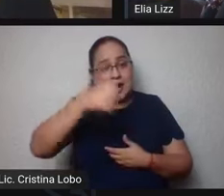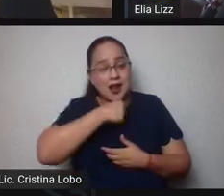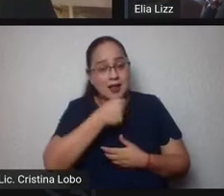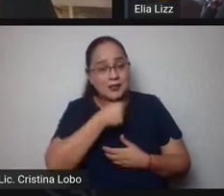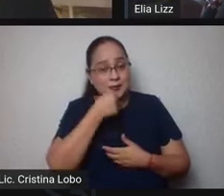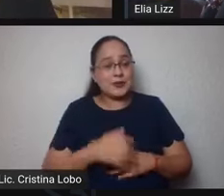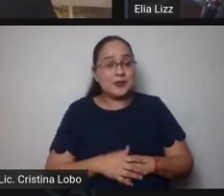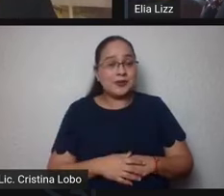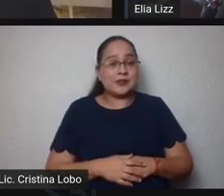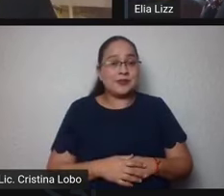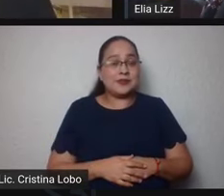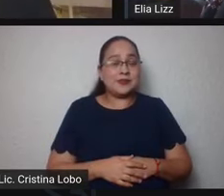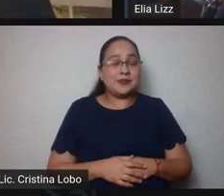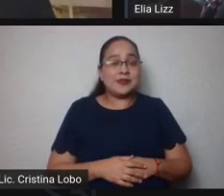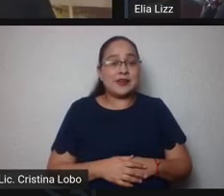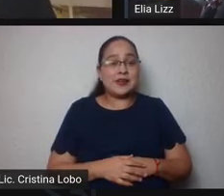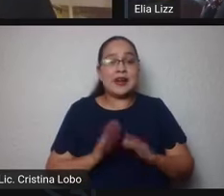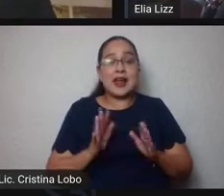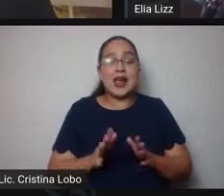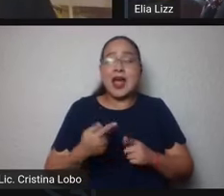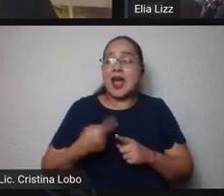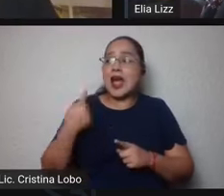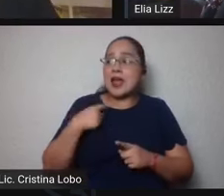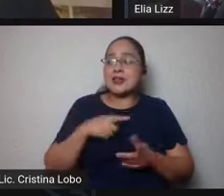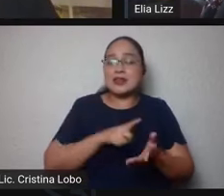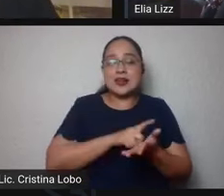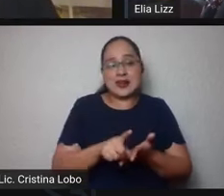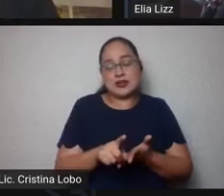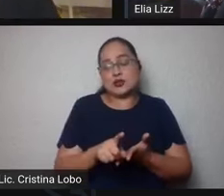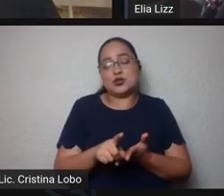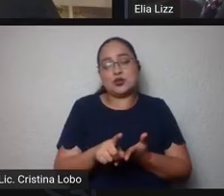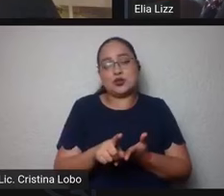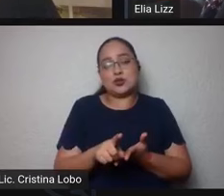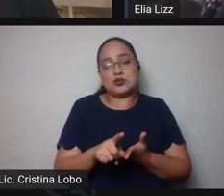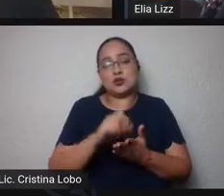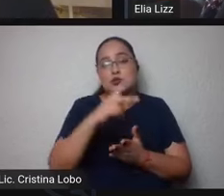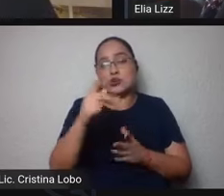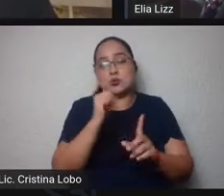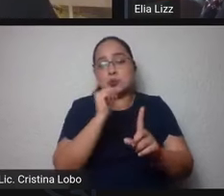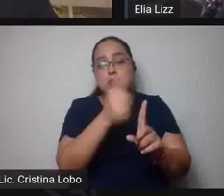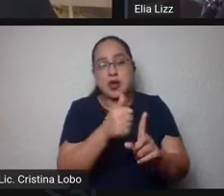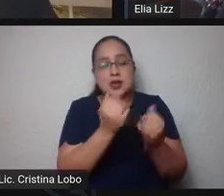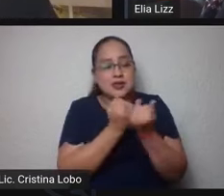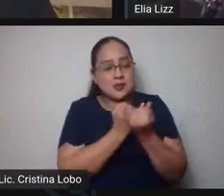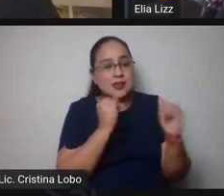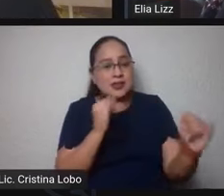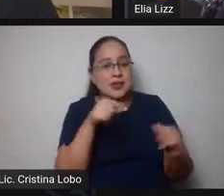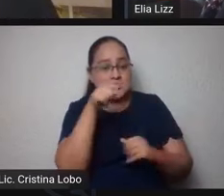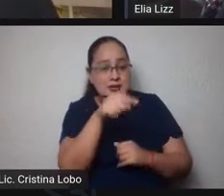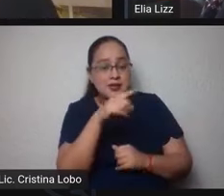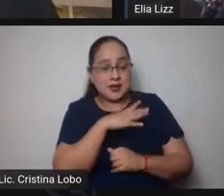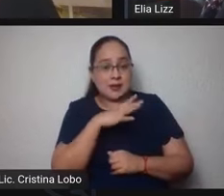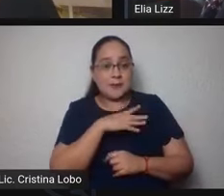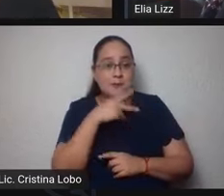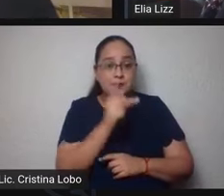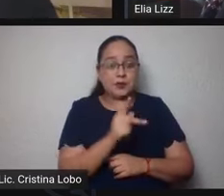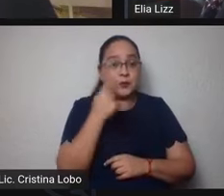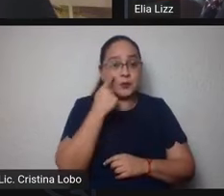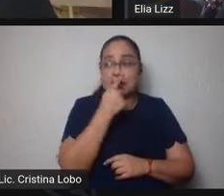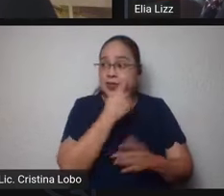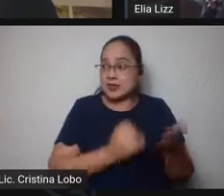de su derecho jurídico, digamos, su autonomía, su capacidad jurídica y